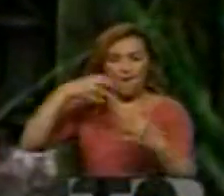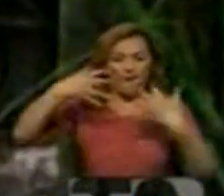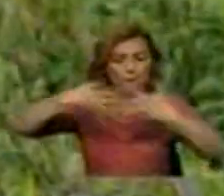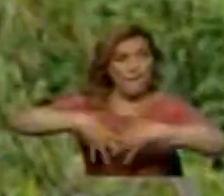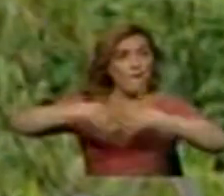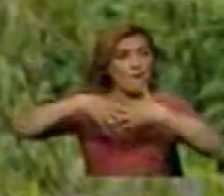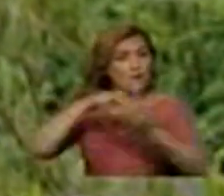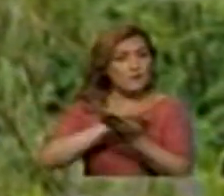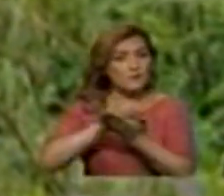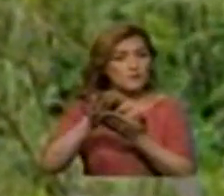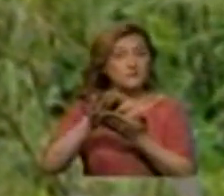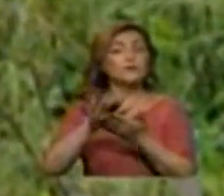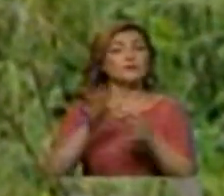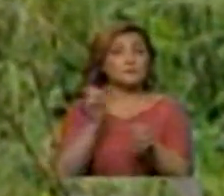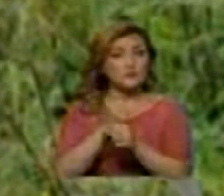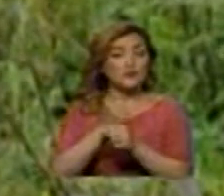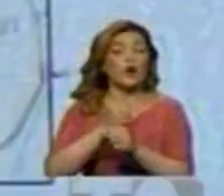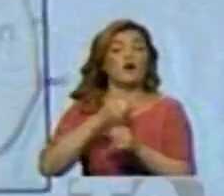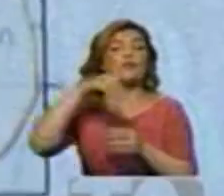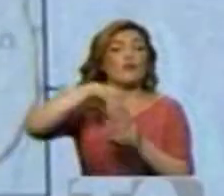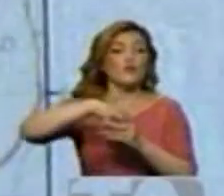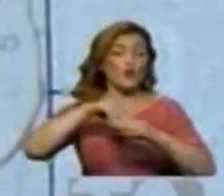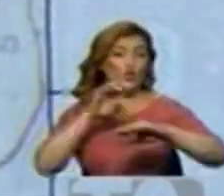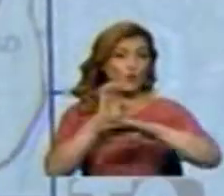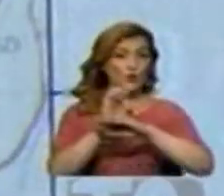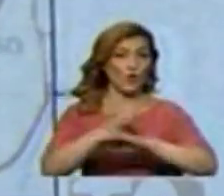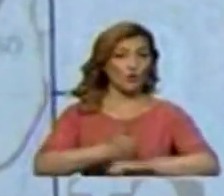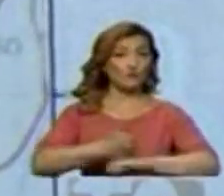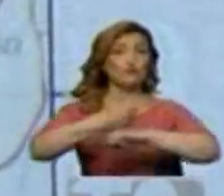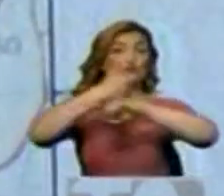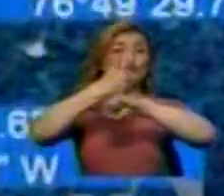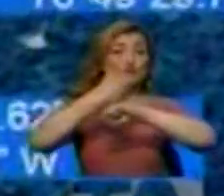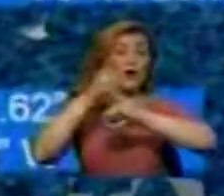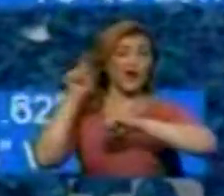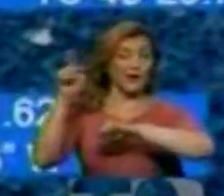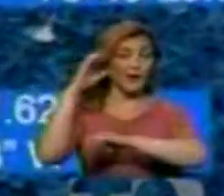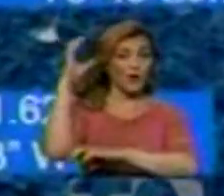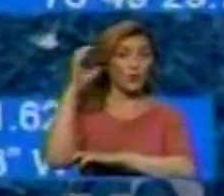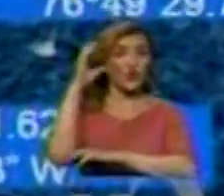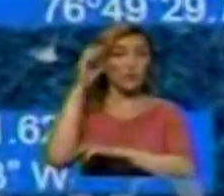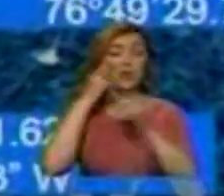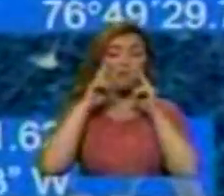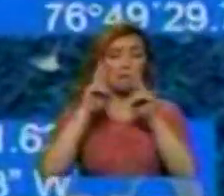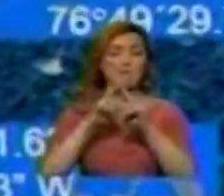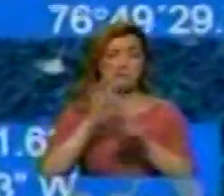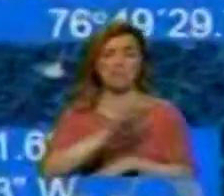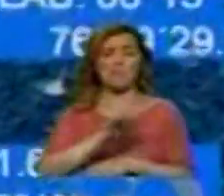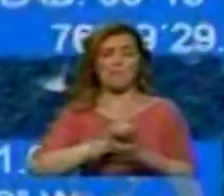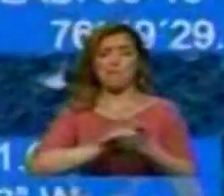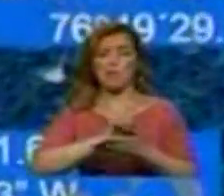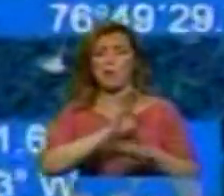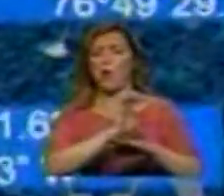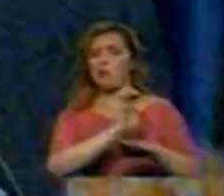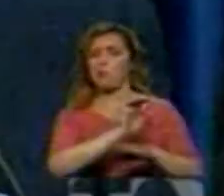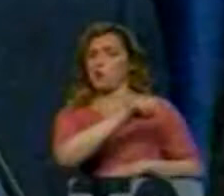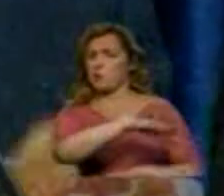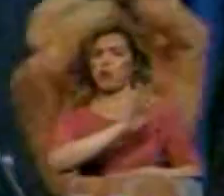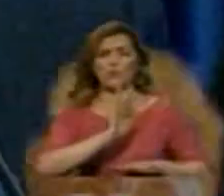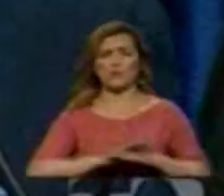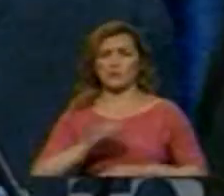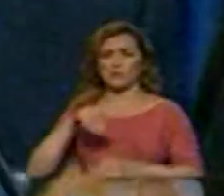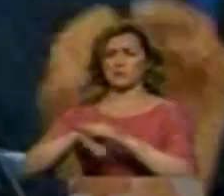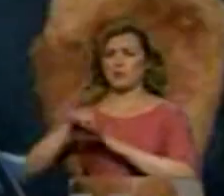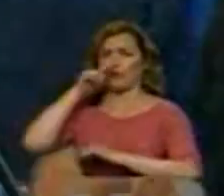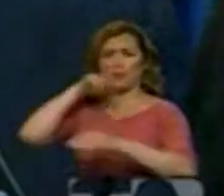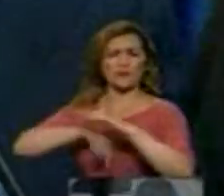fue realizada en territorio ecuatoriano y que las autoridades de ese país así lo reconocen. No existe ningún